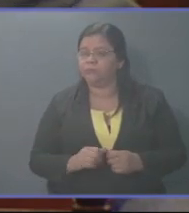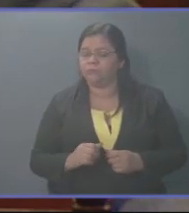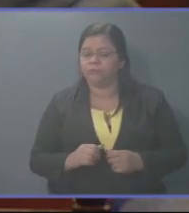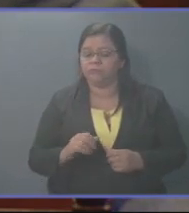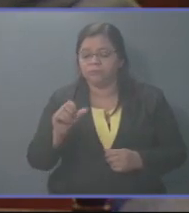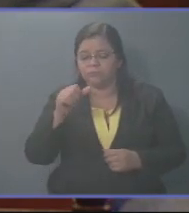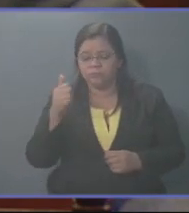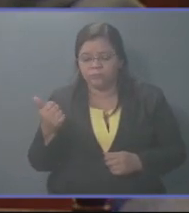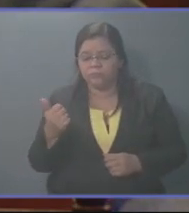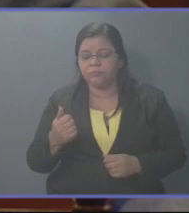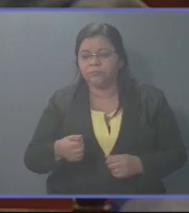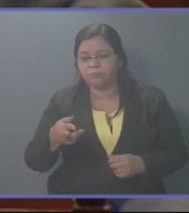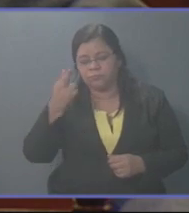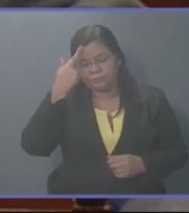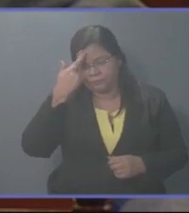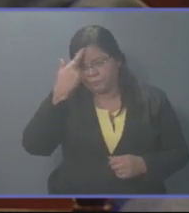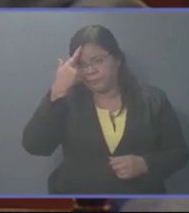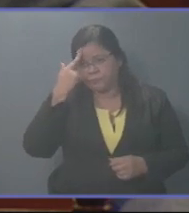reflexión